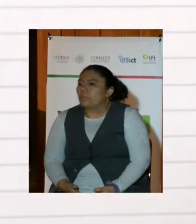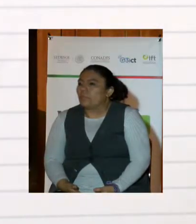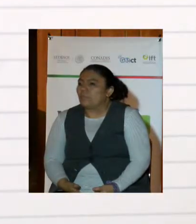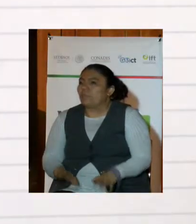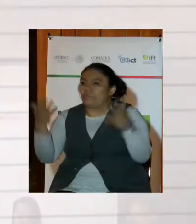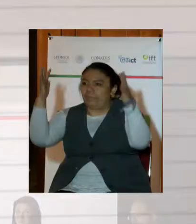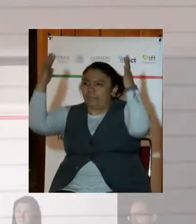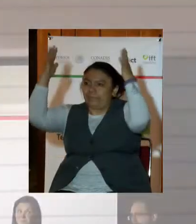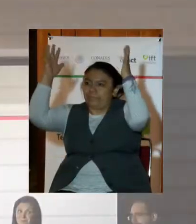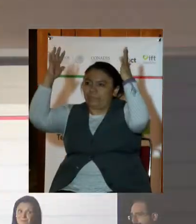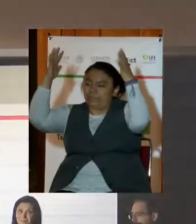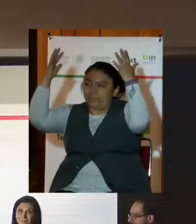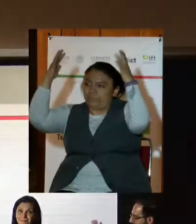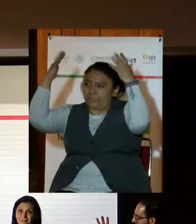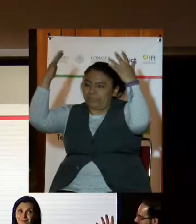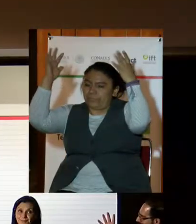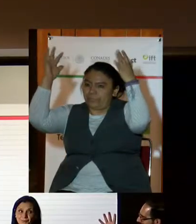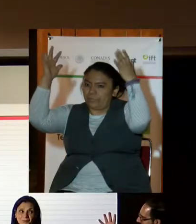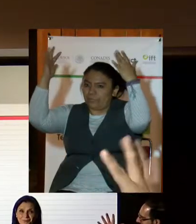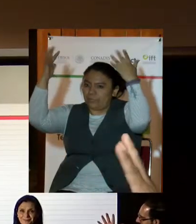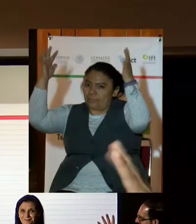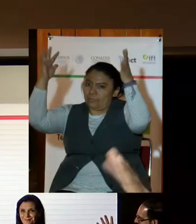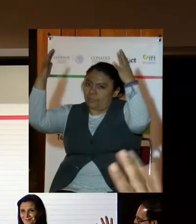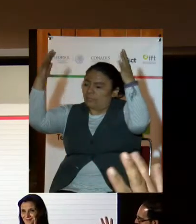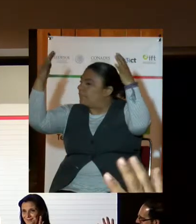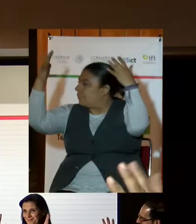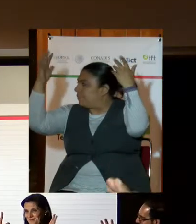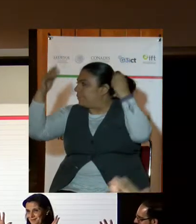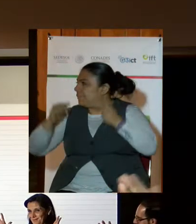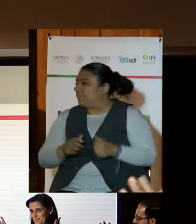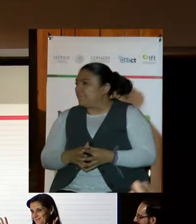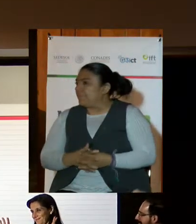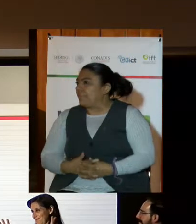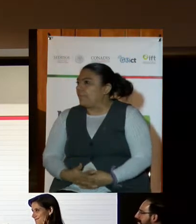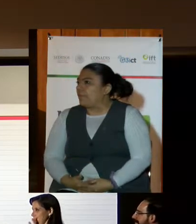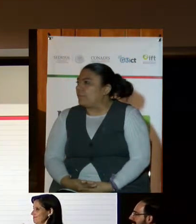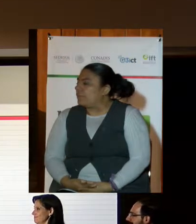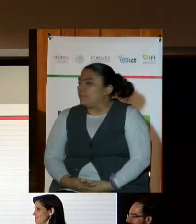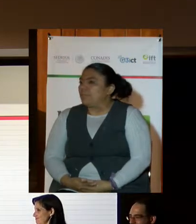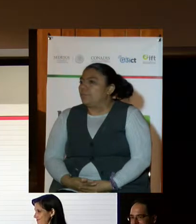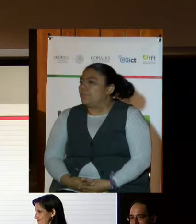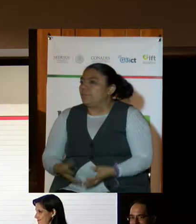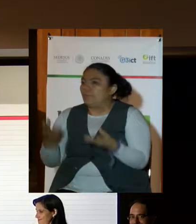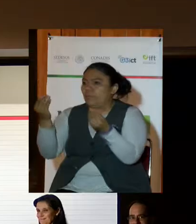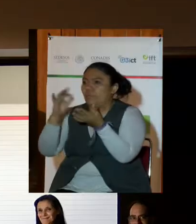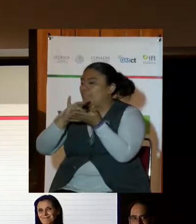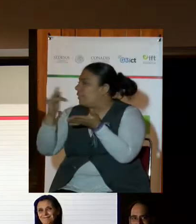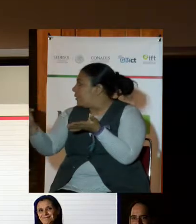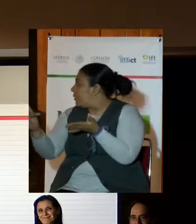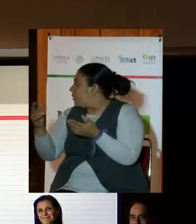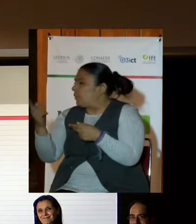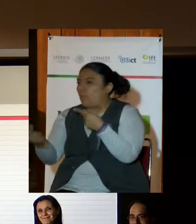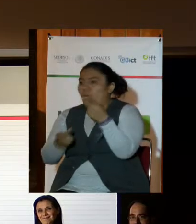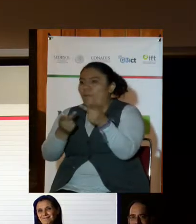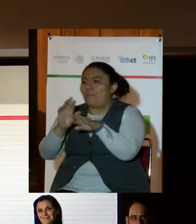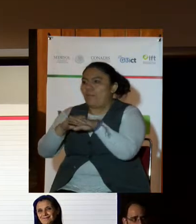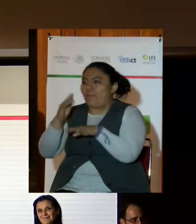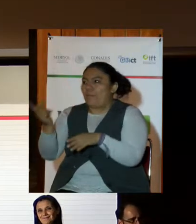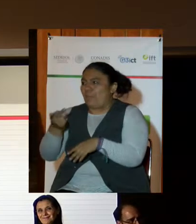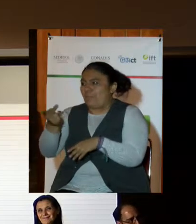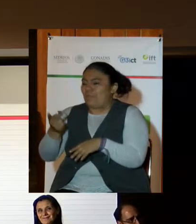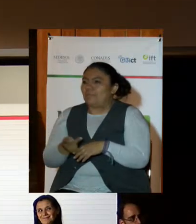realidad, como el grupo indígena, grupos de personas con discapacidad y todo. Entonces, hace